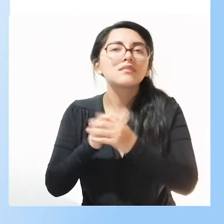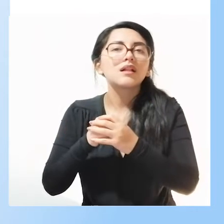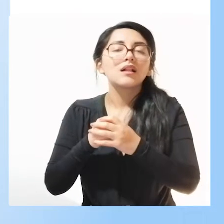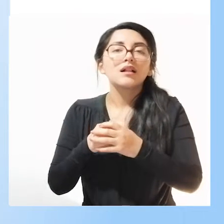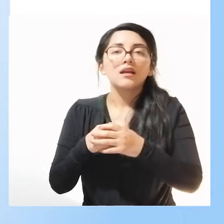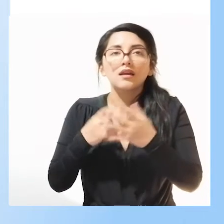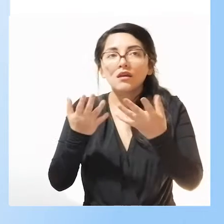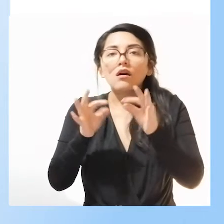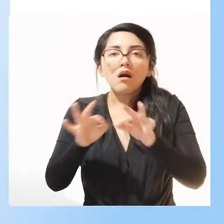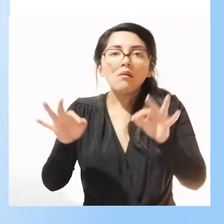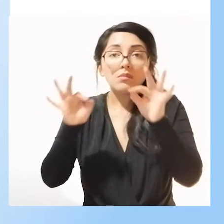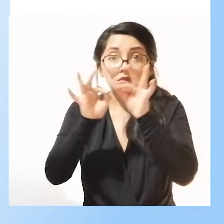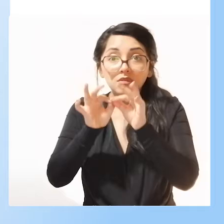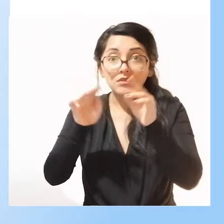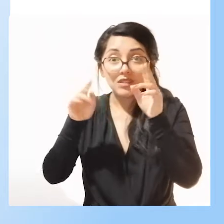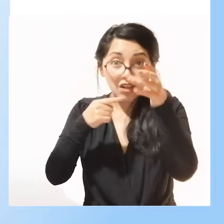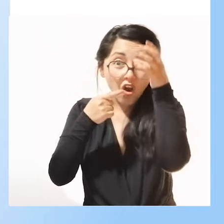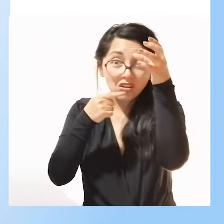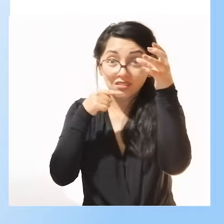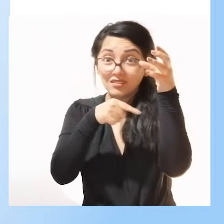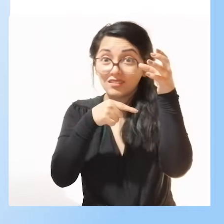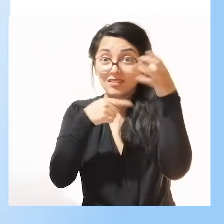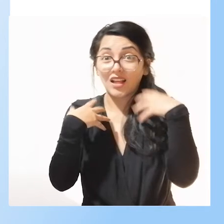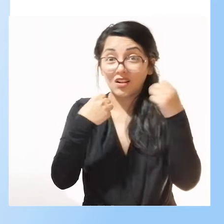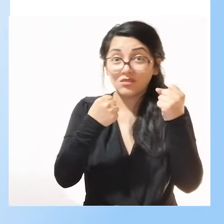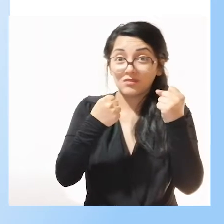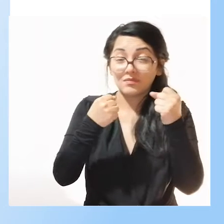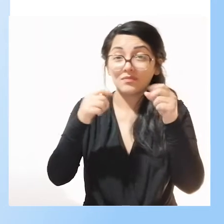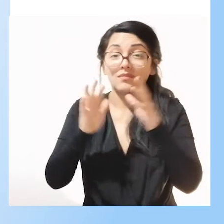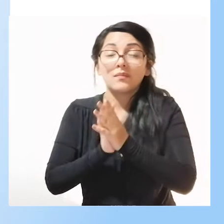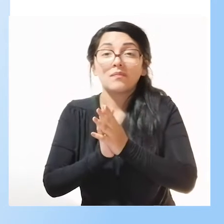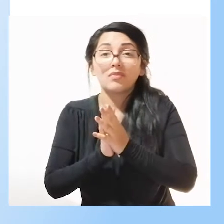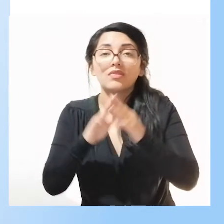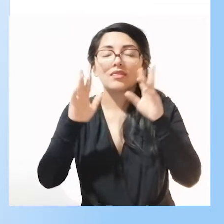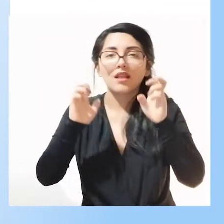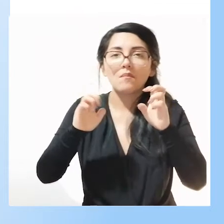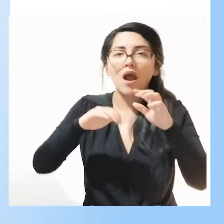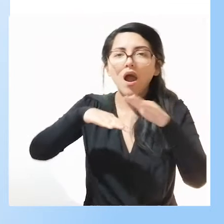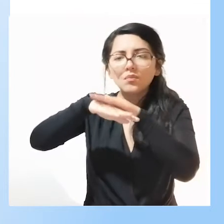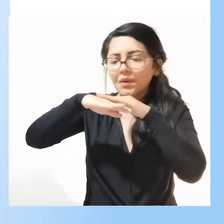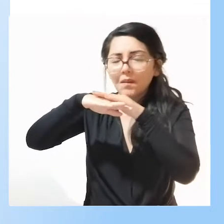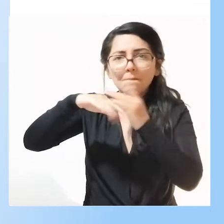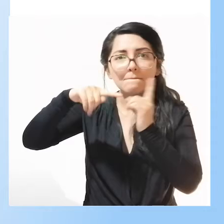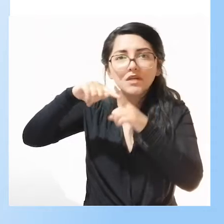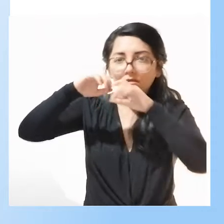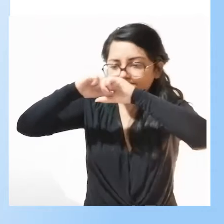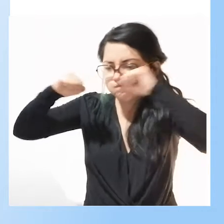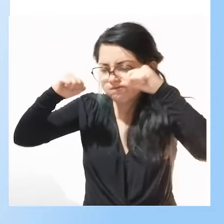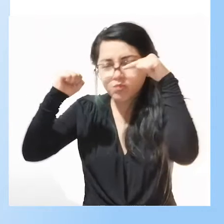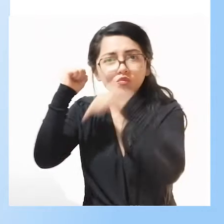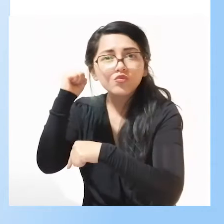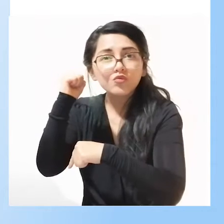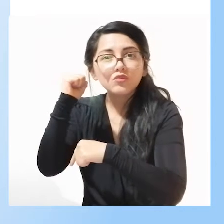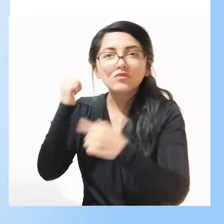compaginar el concepto con entre la dimensión objetiva y subjetiva del mismo. Es decir, hablamos de bienestar,